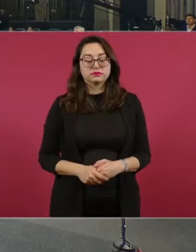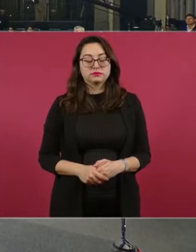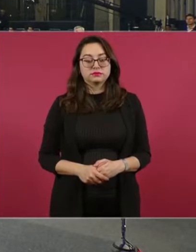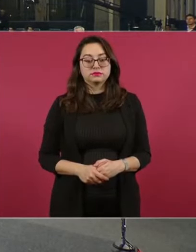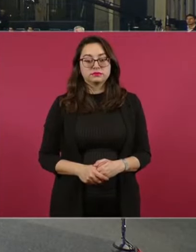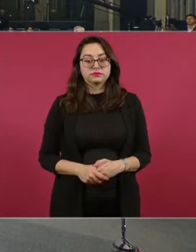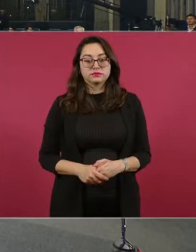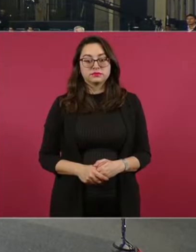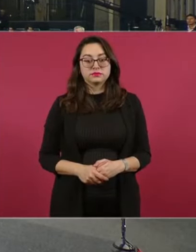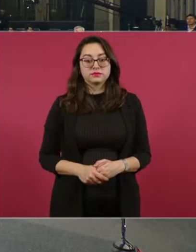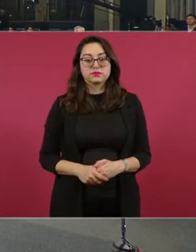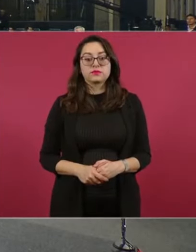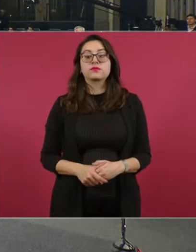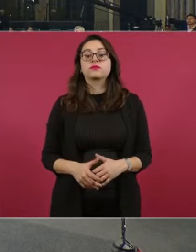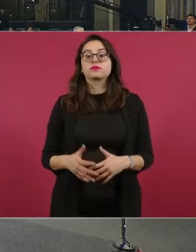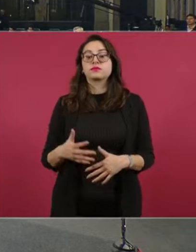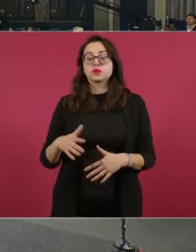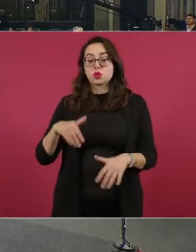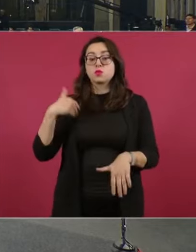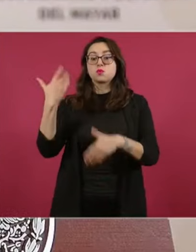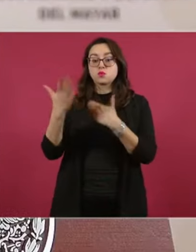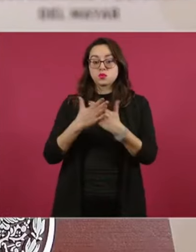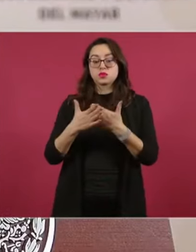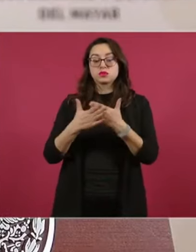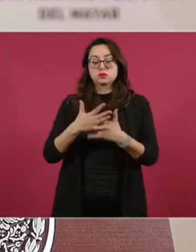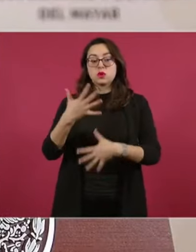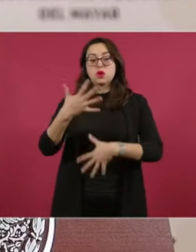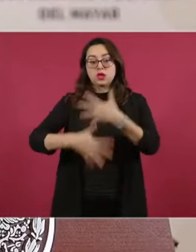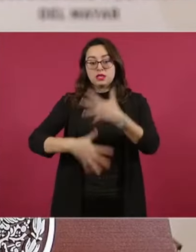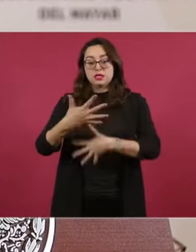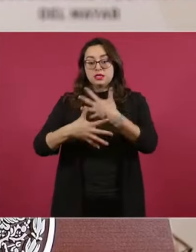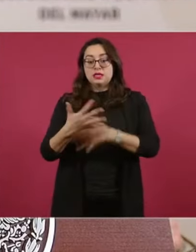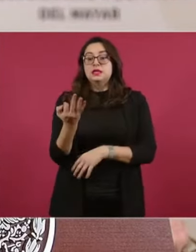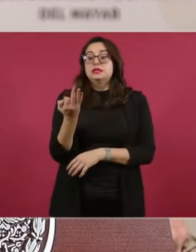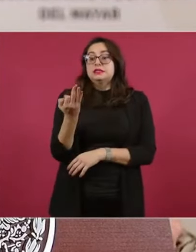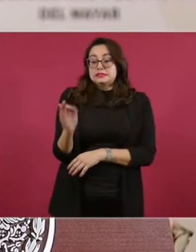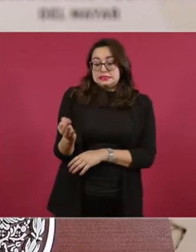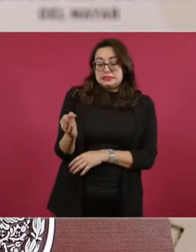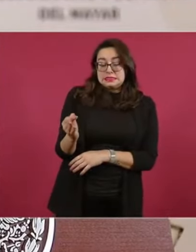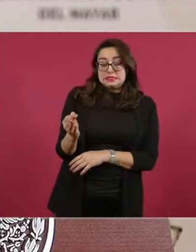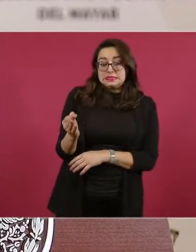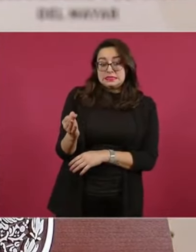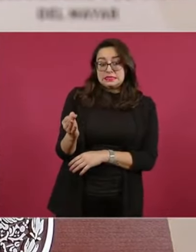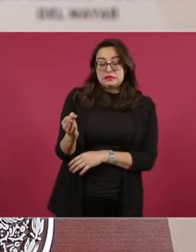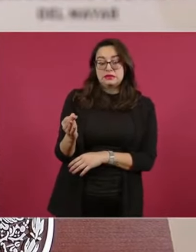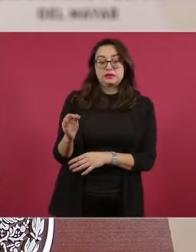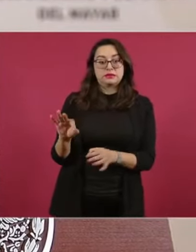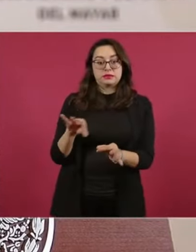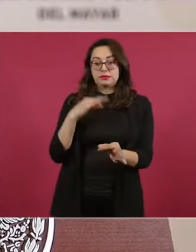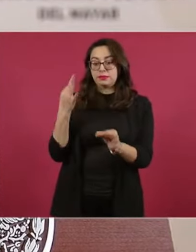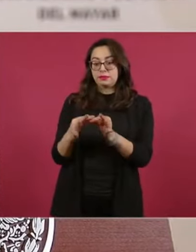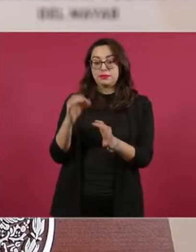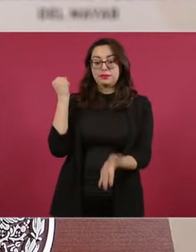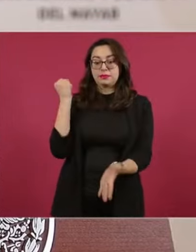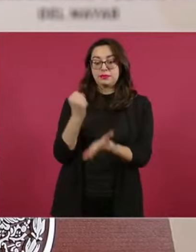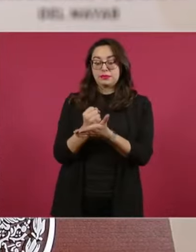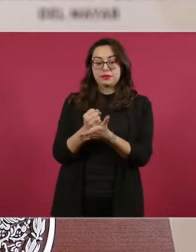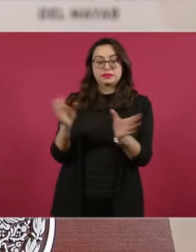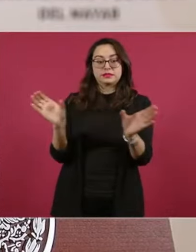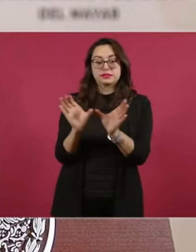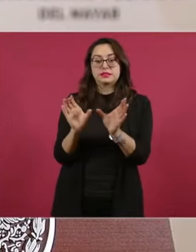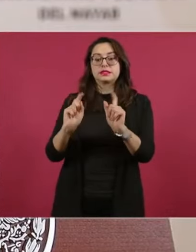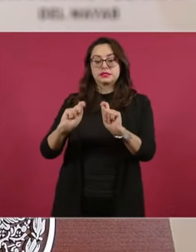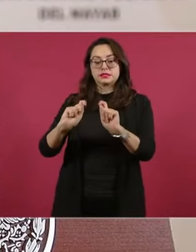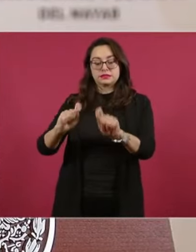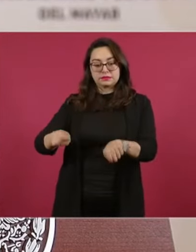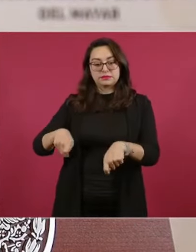Es correcto. A partir del 15 de febrero se reúnen todos los elementos y se le otorga al fabricante, Bimex, el certificado de buenas